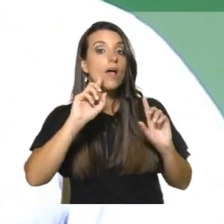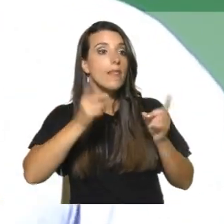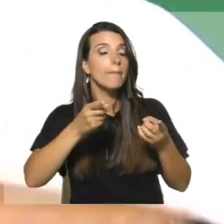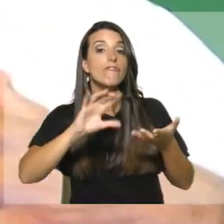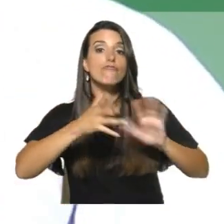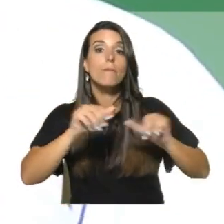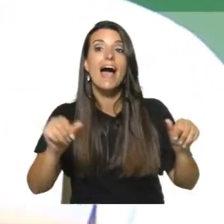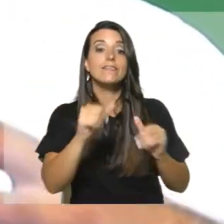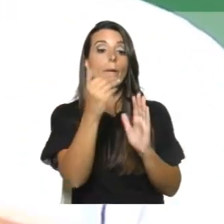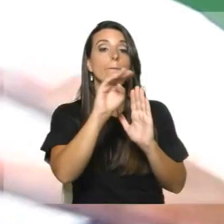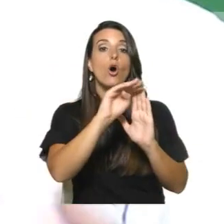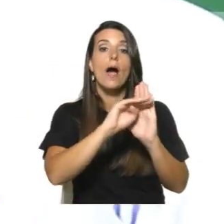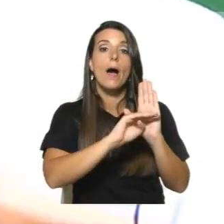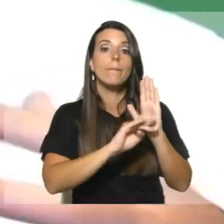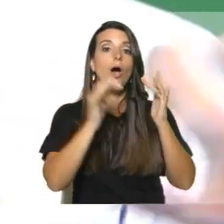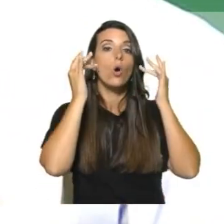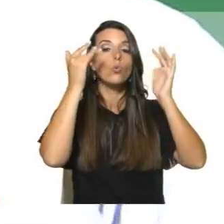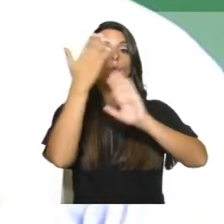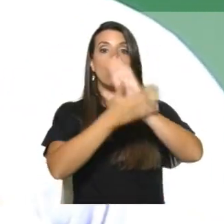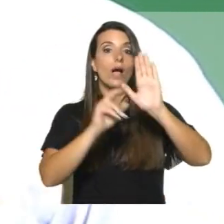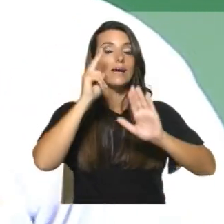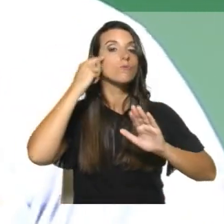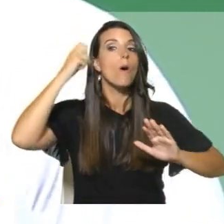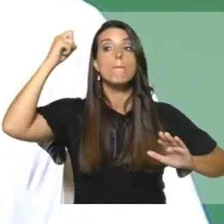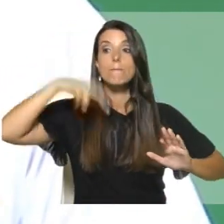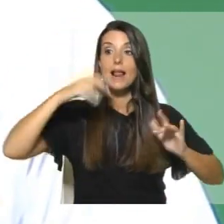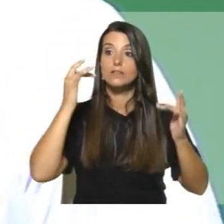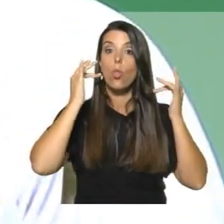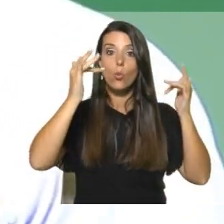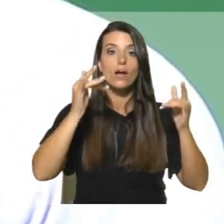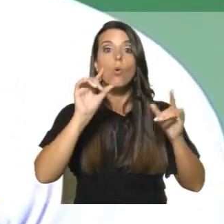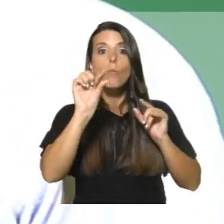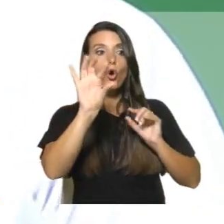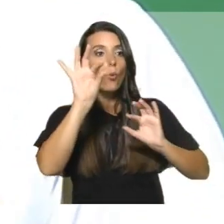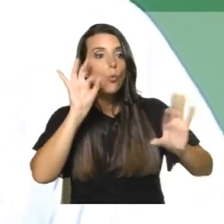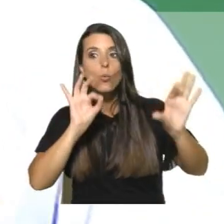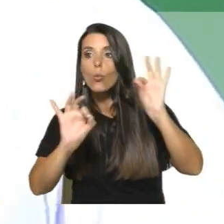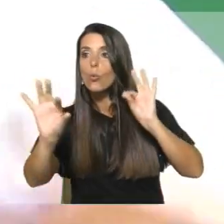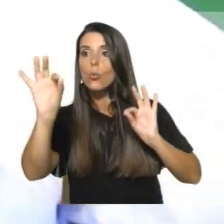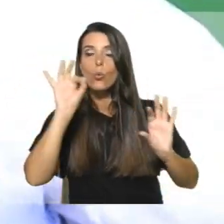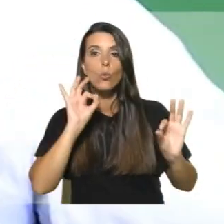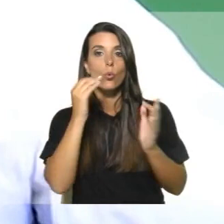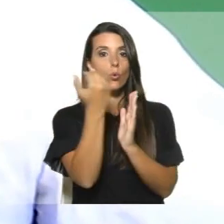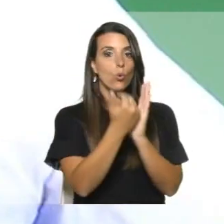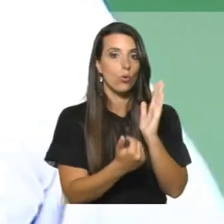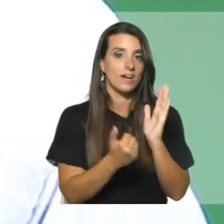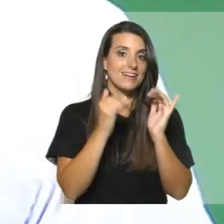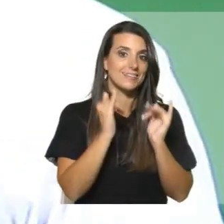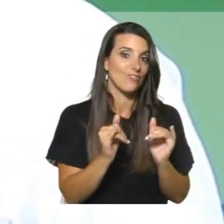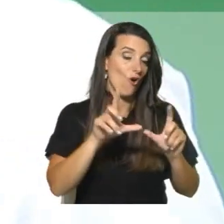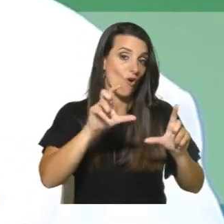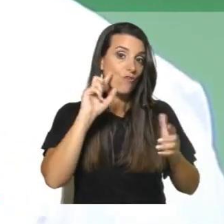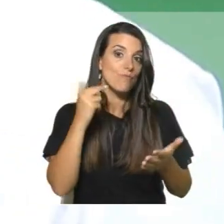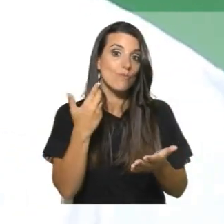que fue el Programa Educativo Nacional, el Plan de Desarrollo Educativo que la ANEP tiene. Entre ellos, obviamente, la